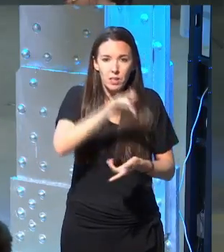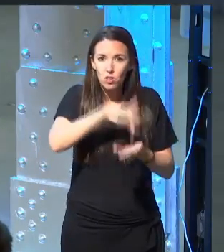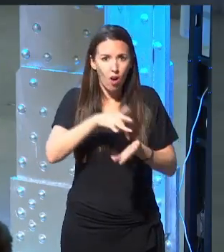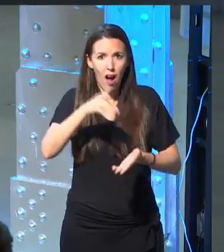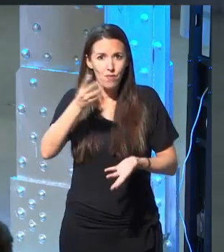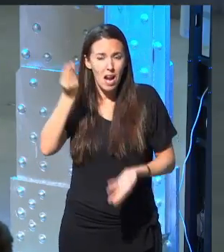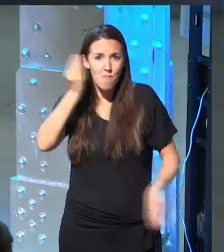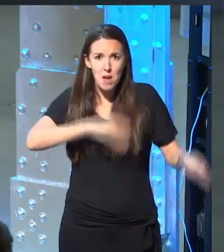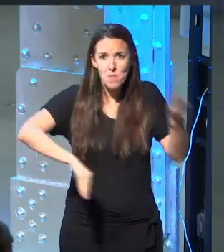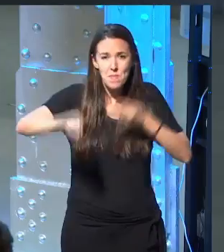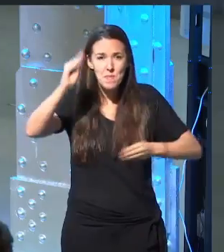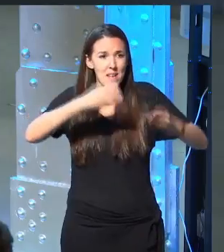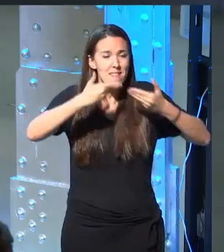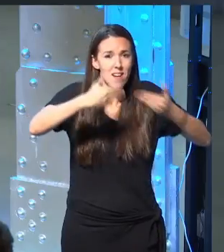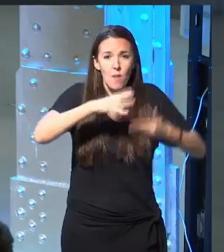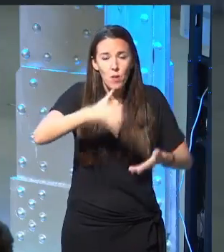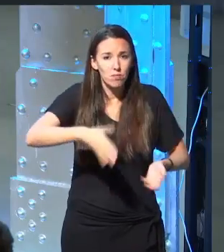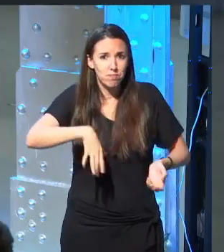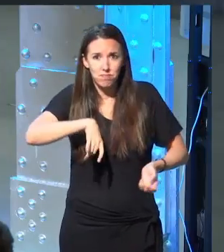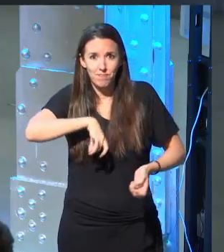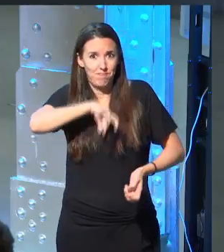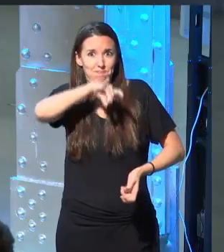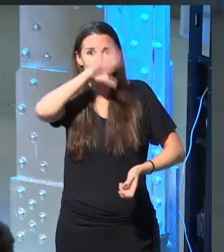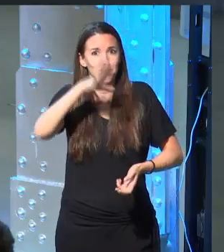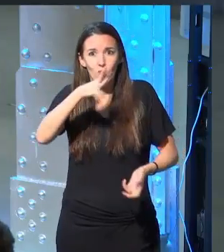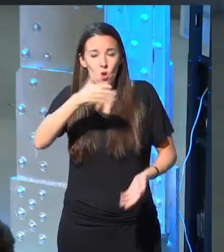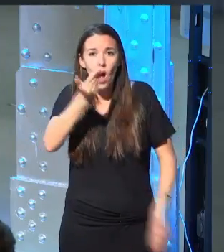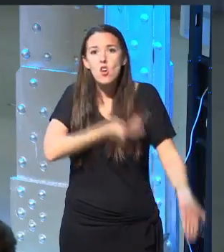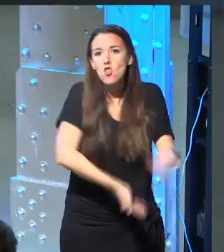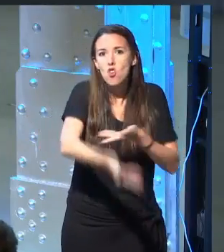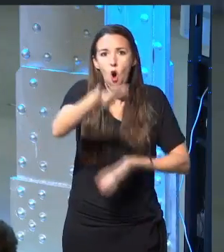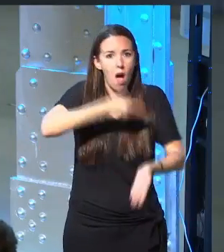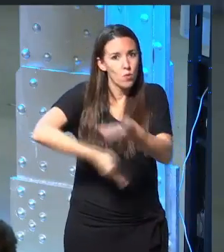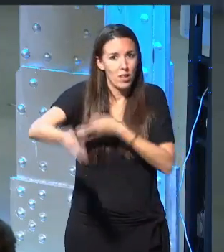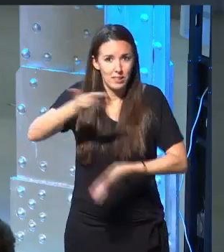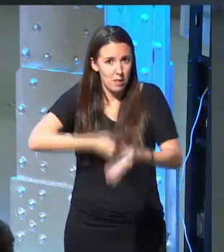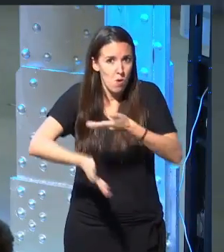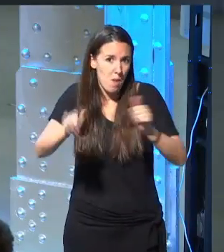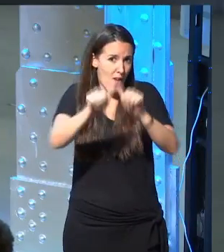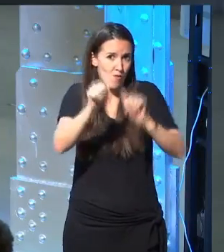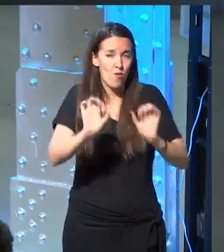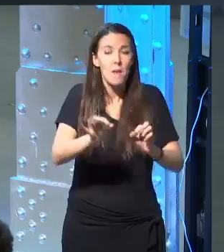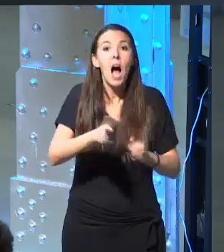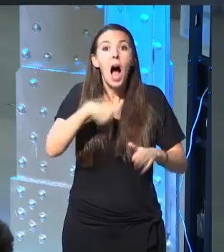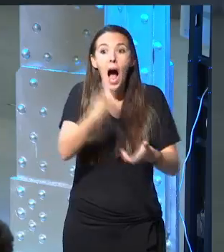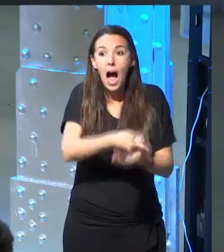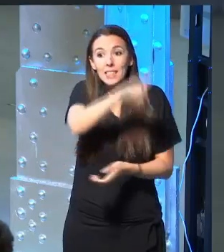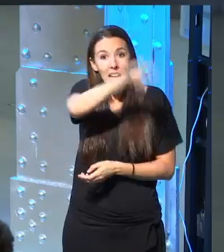creciera, porque de repente se convertía pues eso, en un fenómeno colaborativo, por decirlo de algún modo, e incluso que la gente que